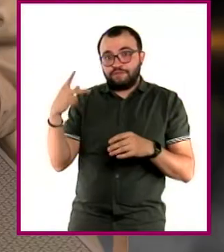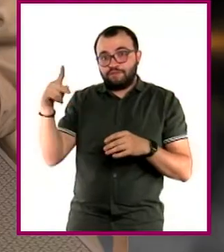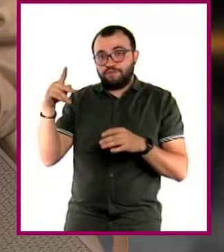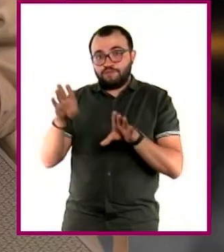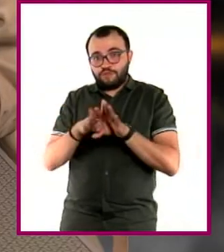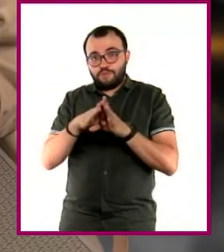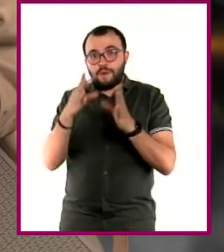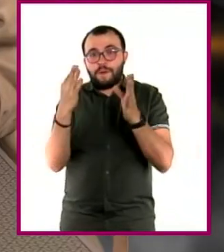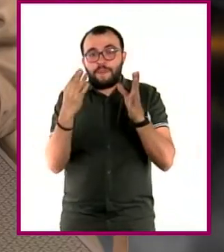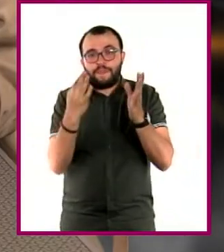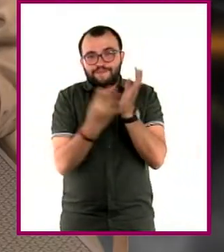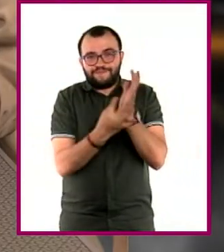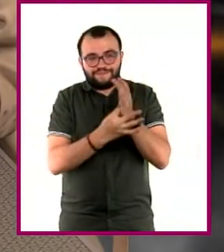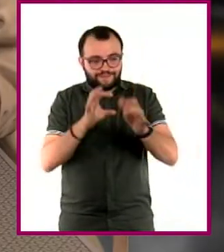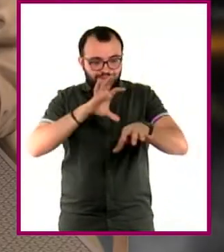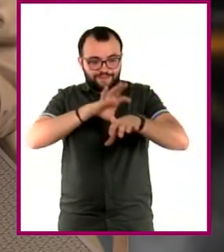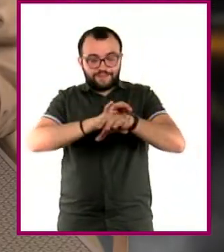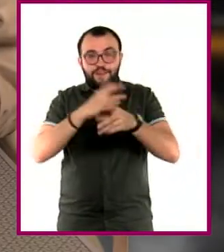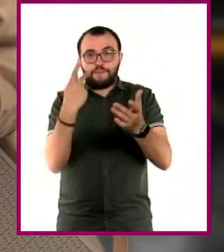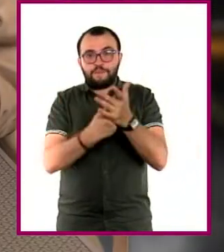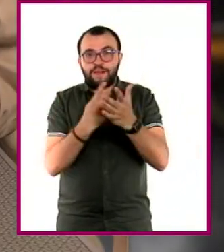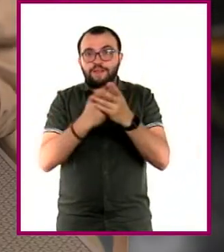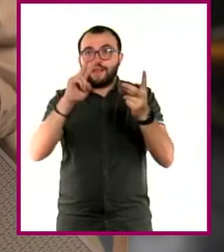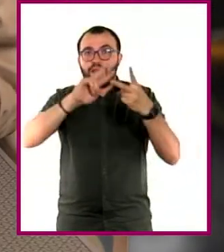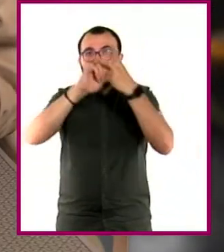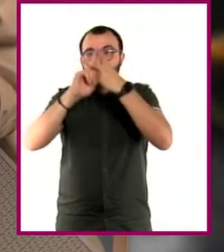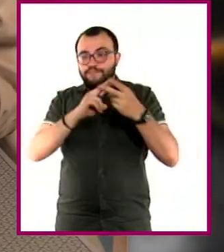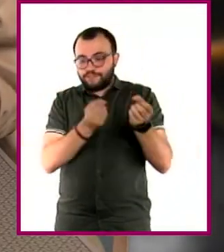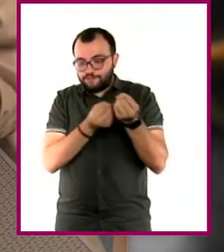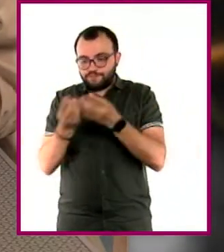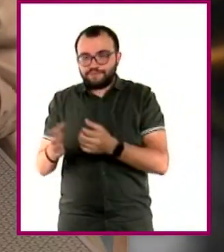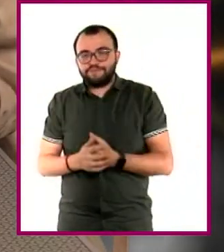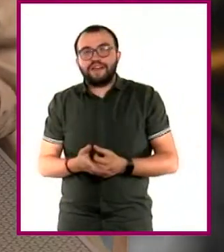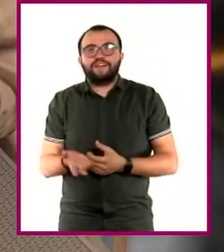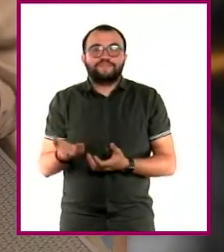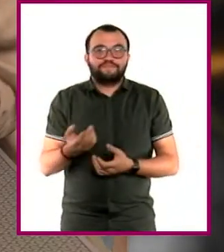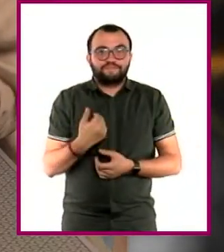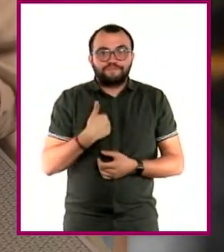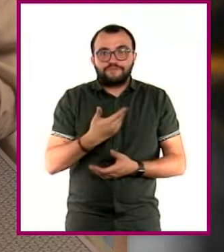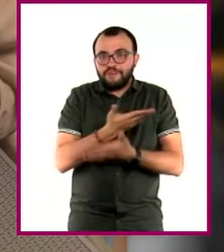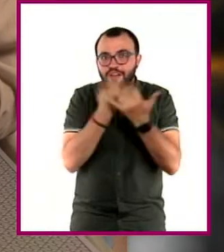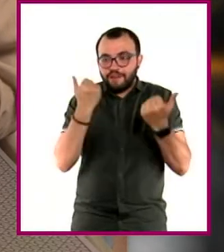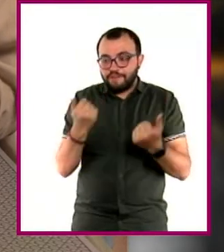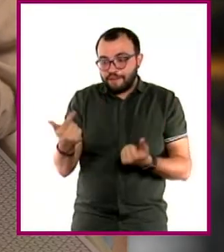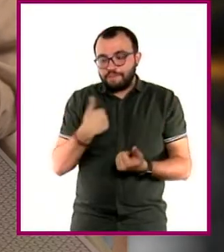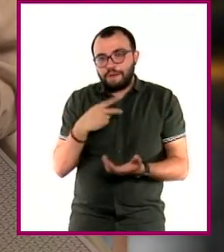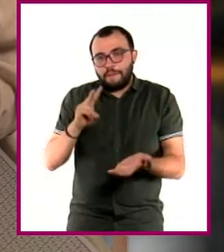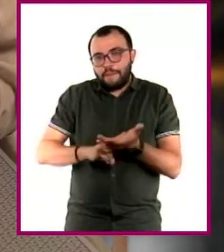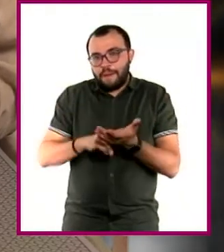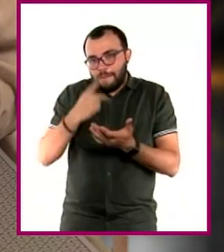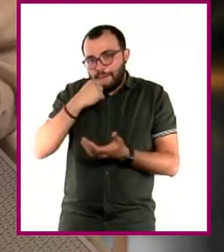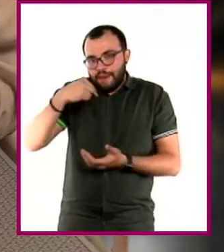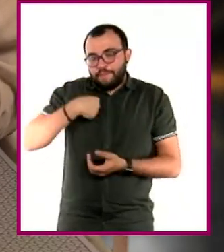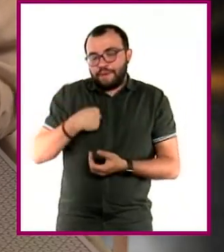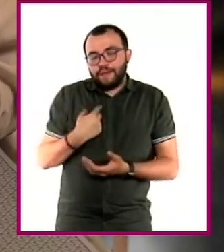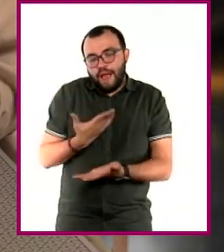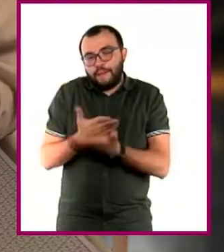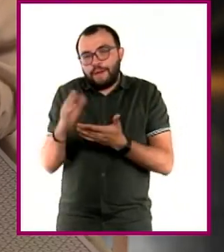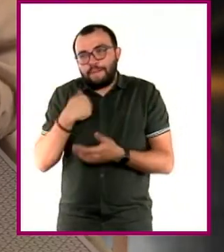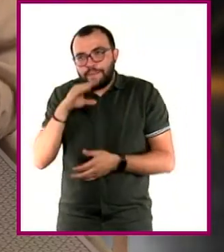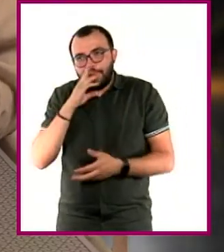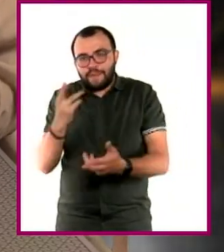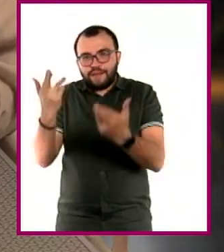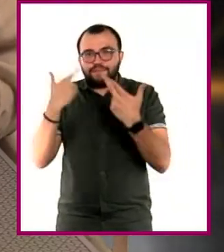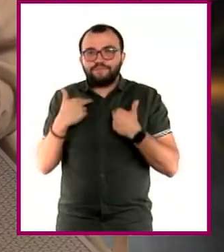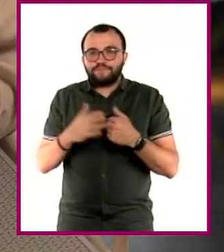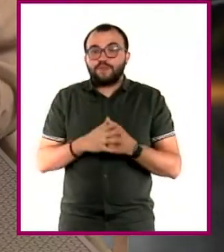estrellas. Eso la hace aún más valiosa para mí. Bueno, además de que me la regaló mi mamá. Cuando le cuentes a tu mamá lo